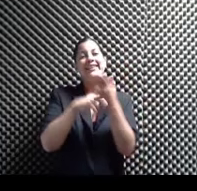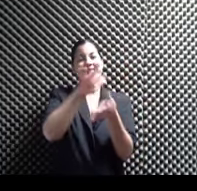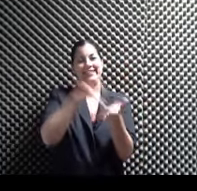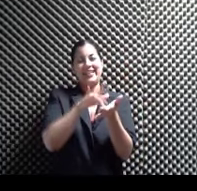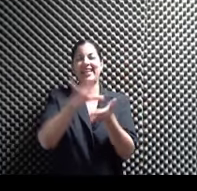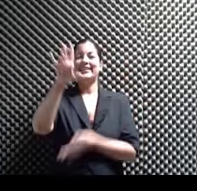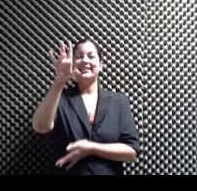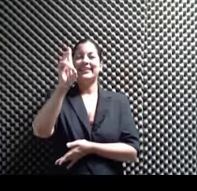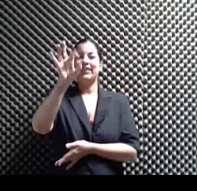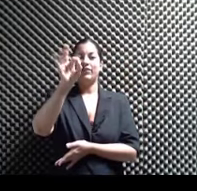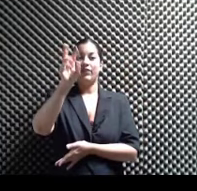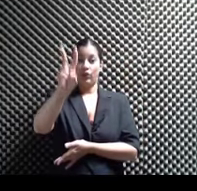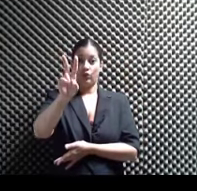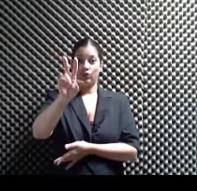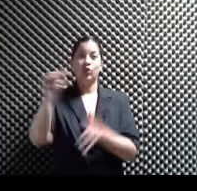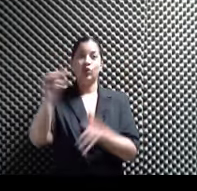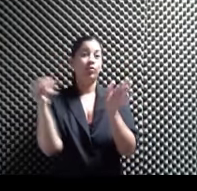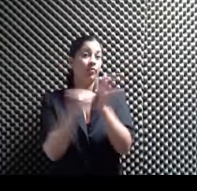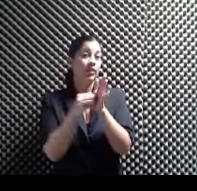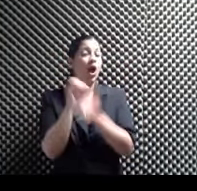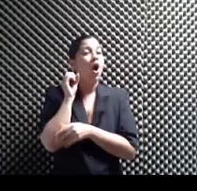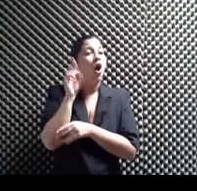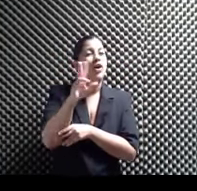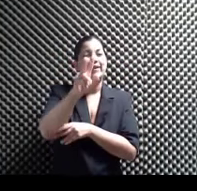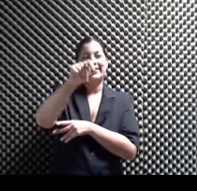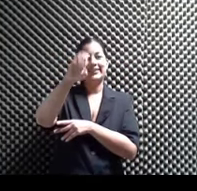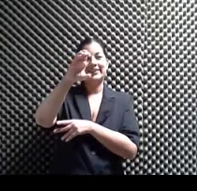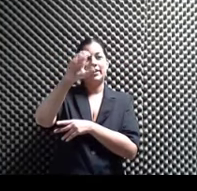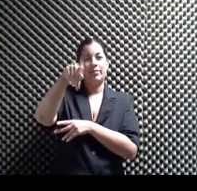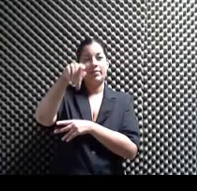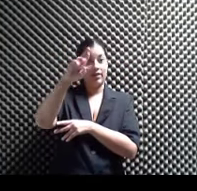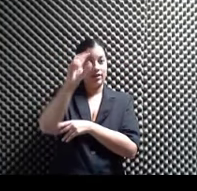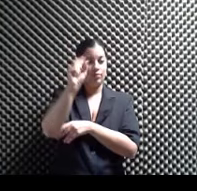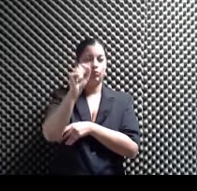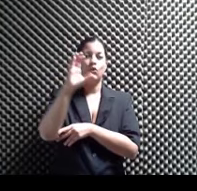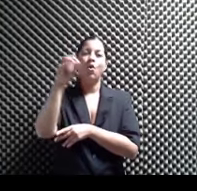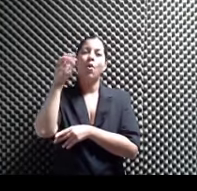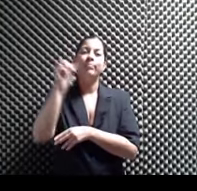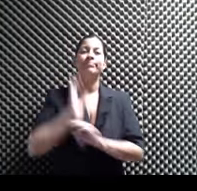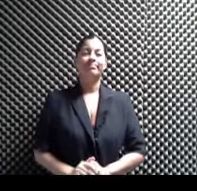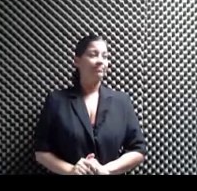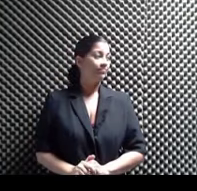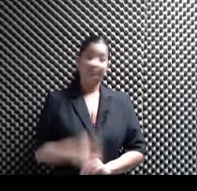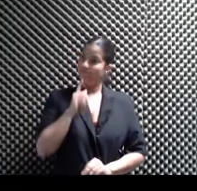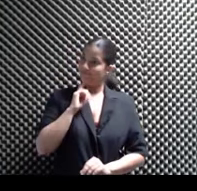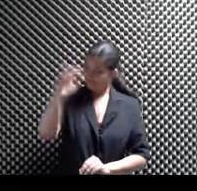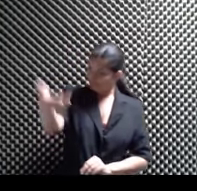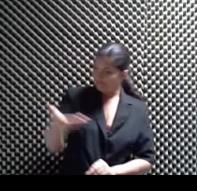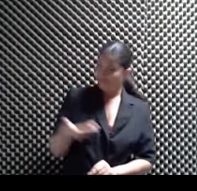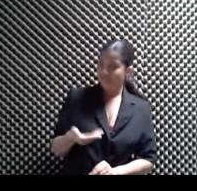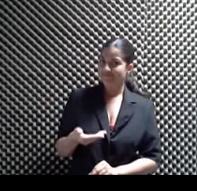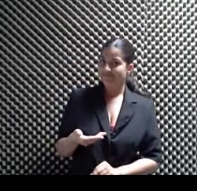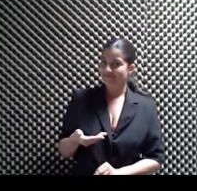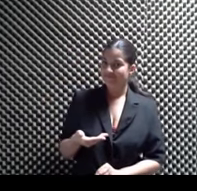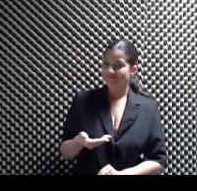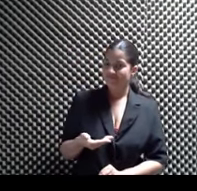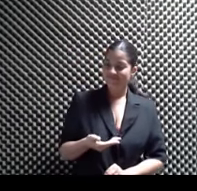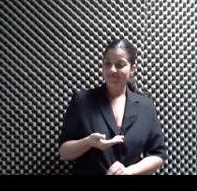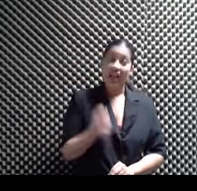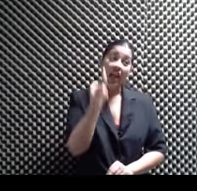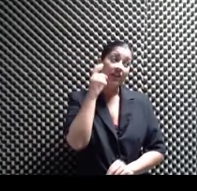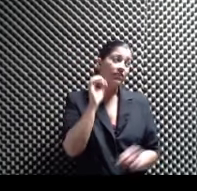-5000 O tcpr.com Así que les invitamos ¿Les digo tu Para ver si Para ver si